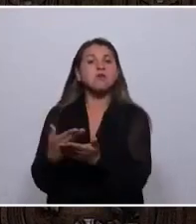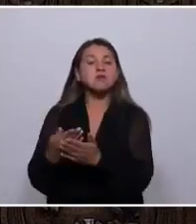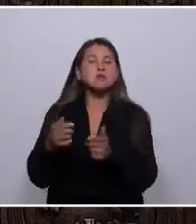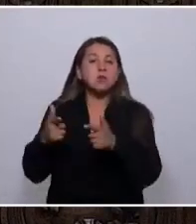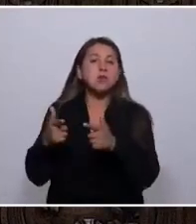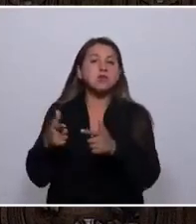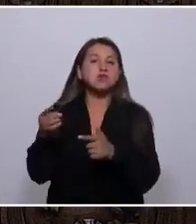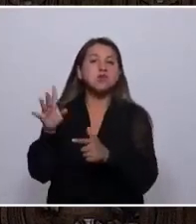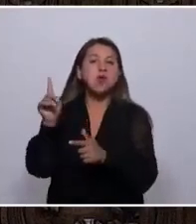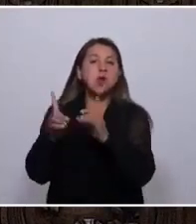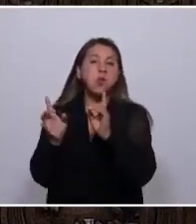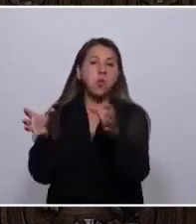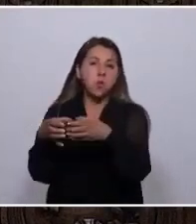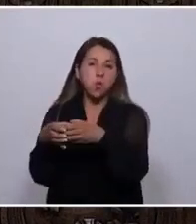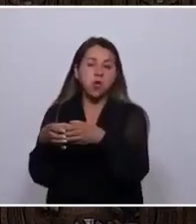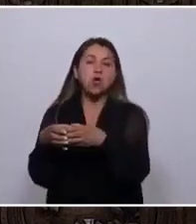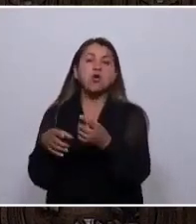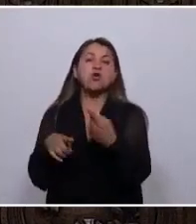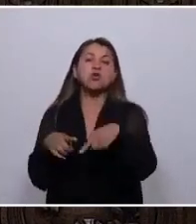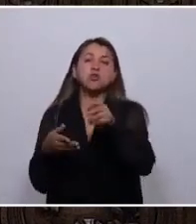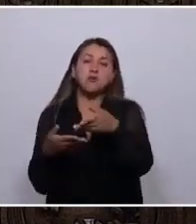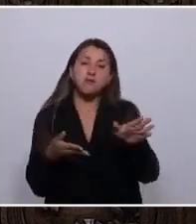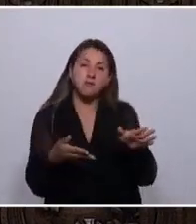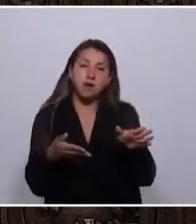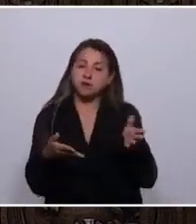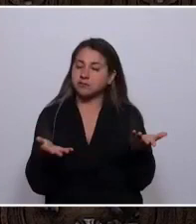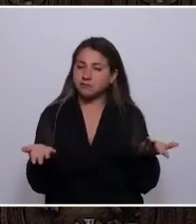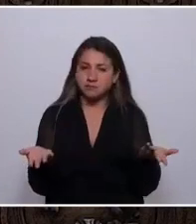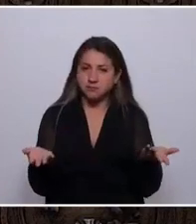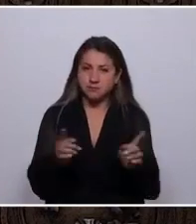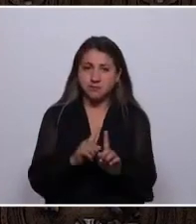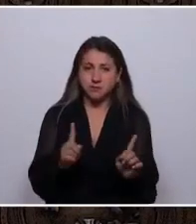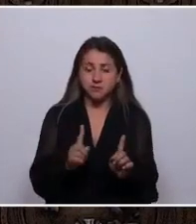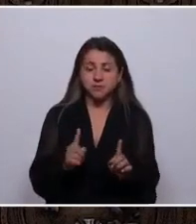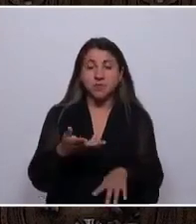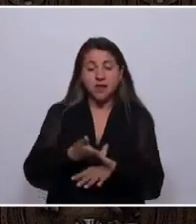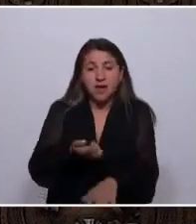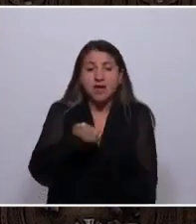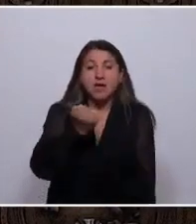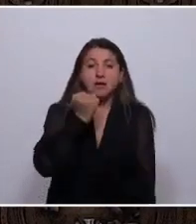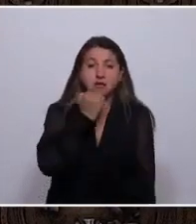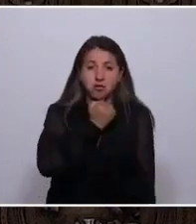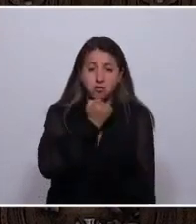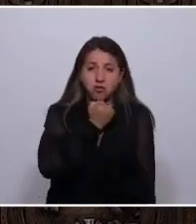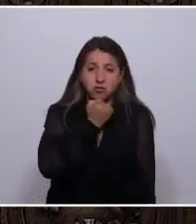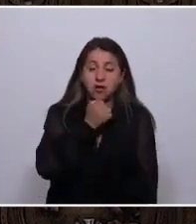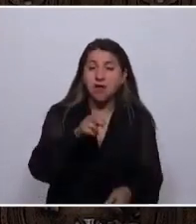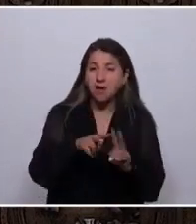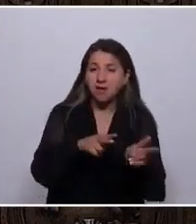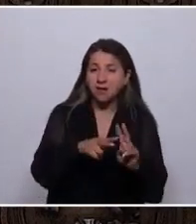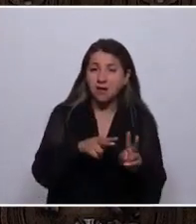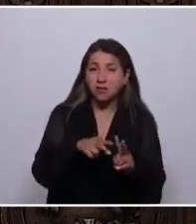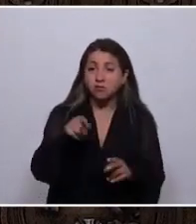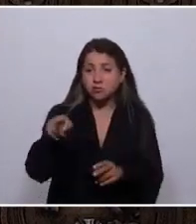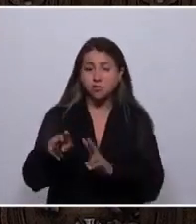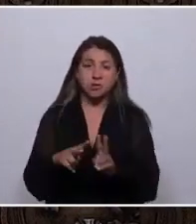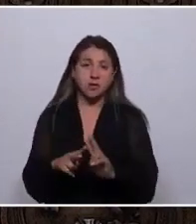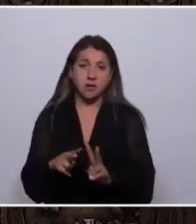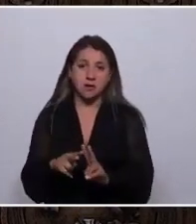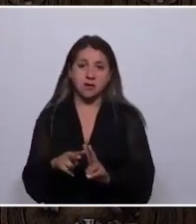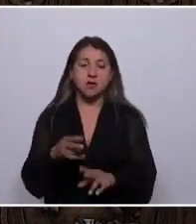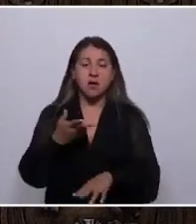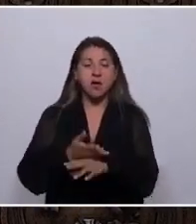élite, dejándonos a los demás a la deriva. Donde haya un error que enmendar, enmiéndalo tú. Donde